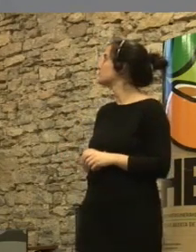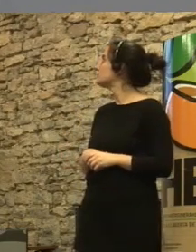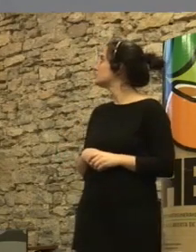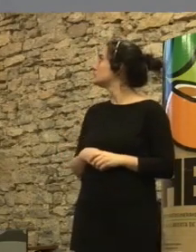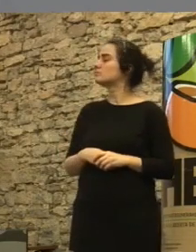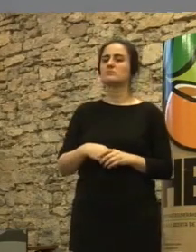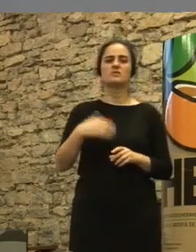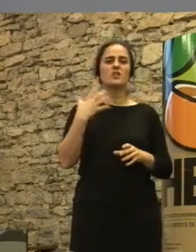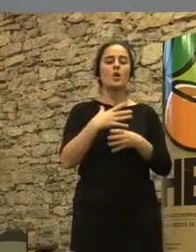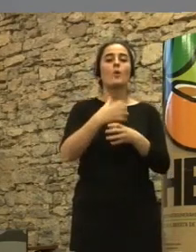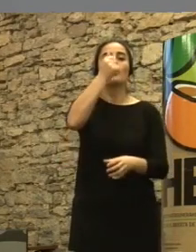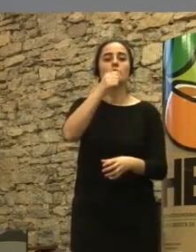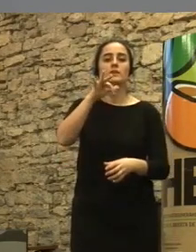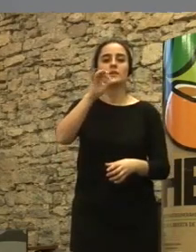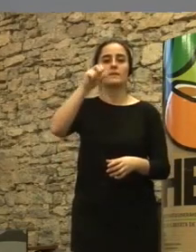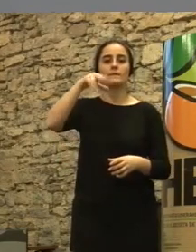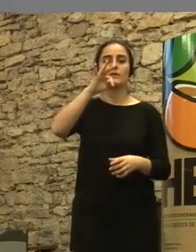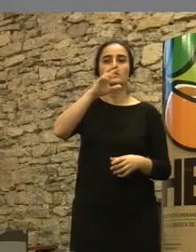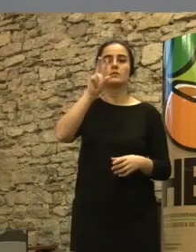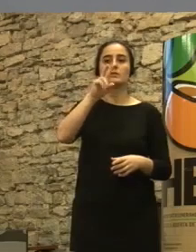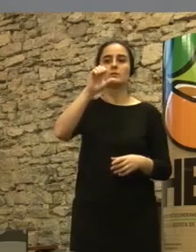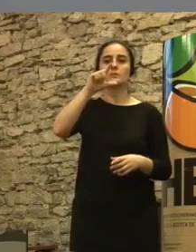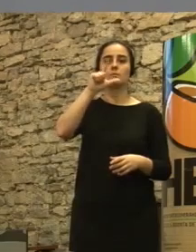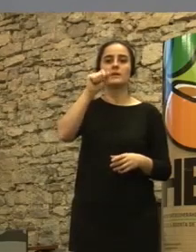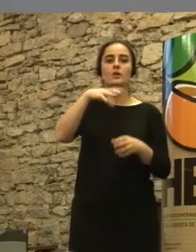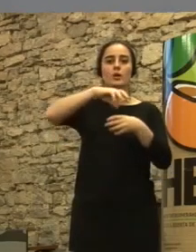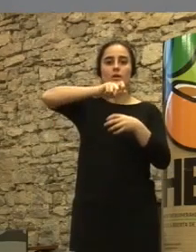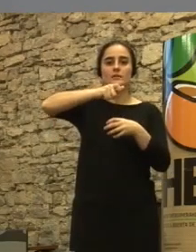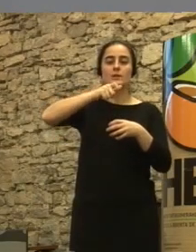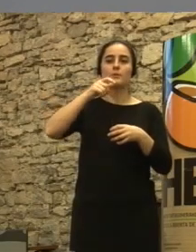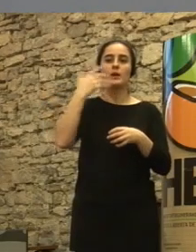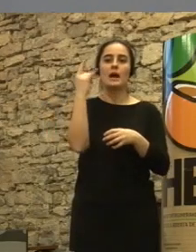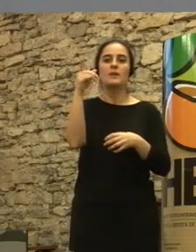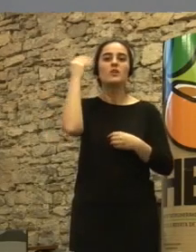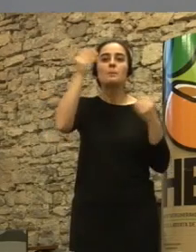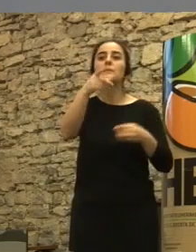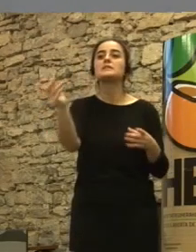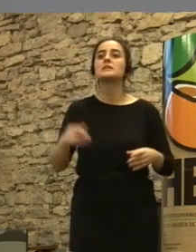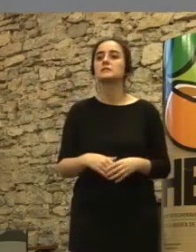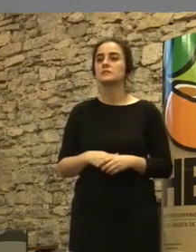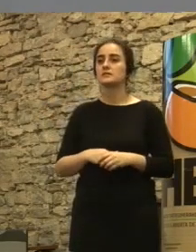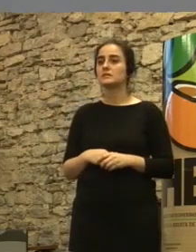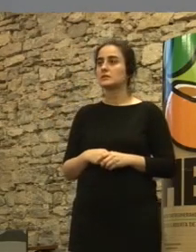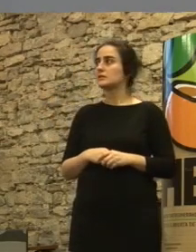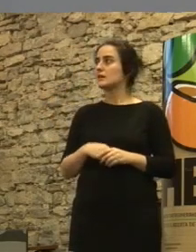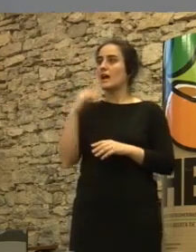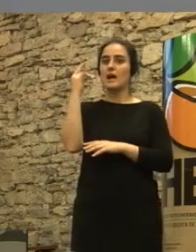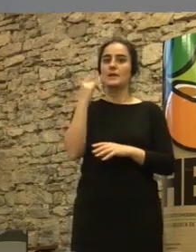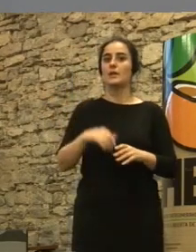que puede pasar con esto? Es una botella de Fombella con un tapón amarillo. ¿Quién se imagina que puede haber pasado?